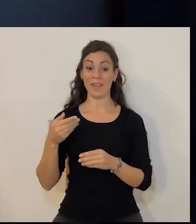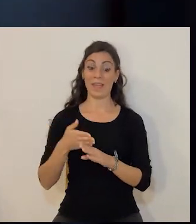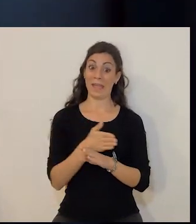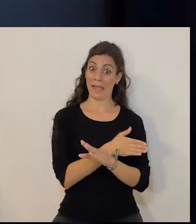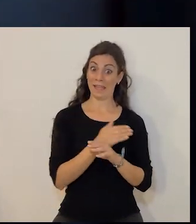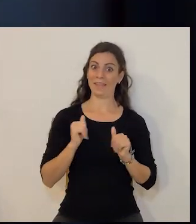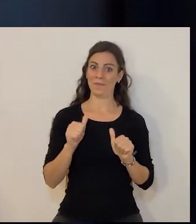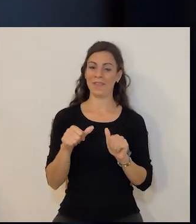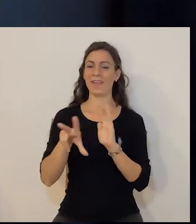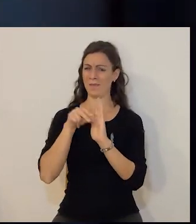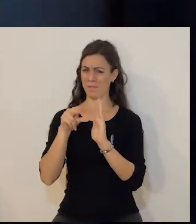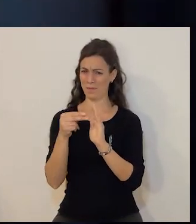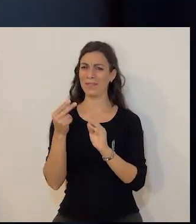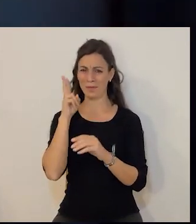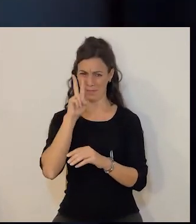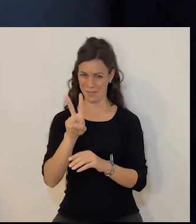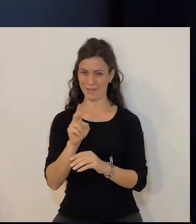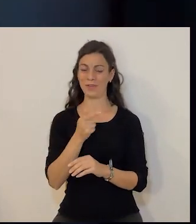nuevo el siguiente vídeo.